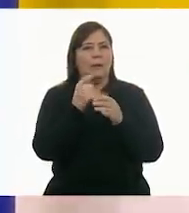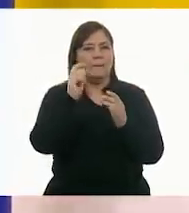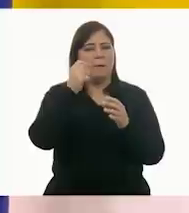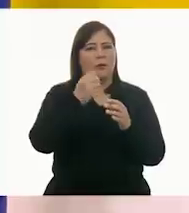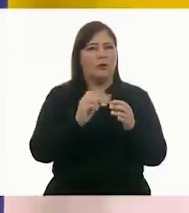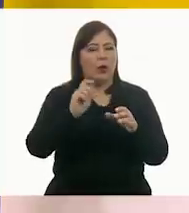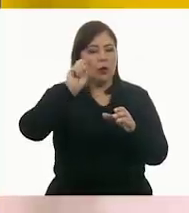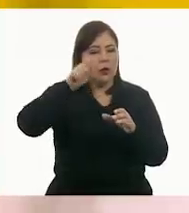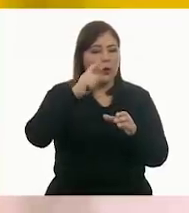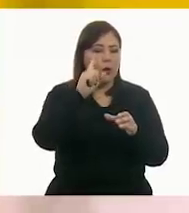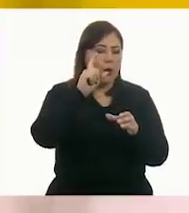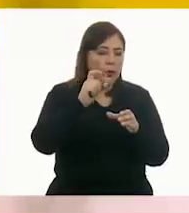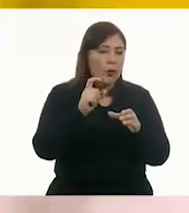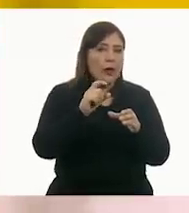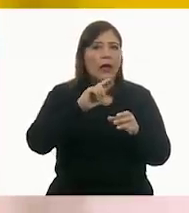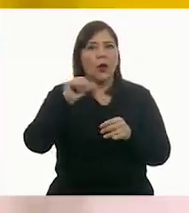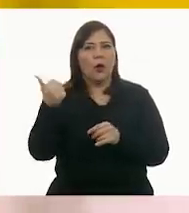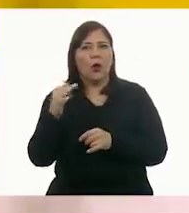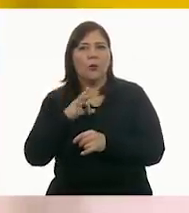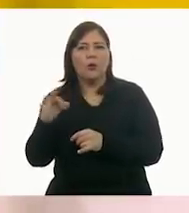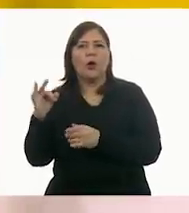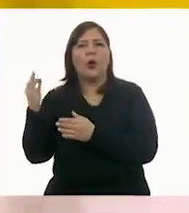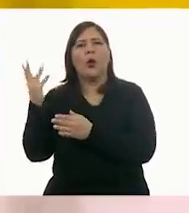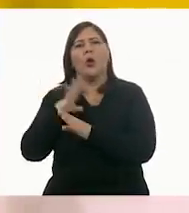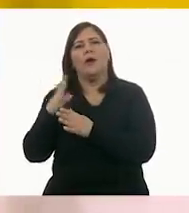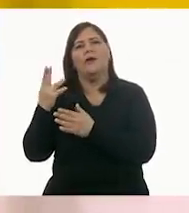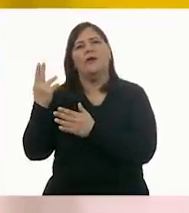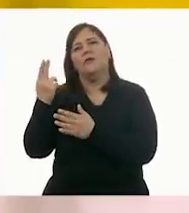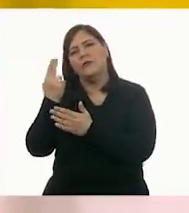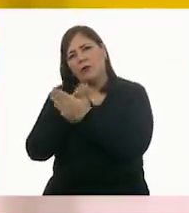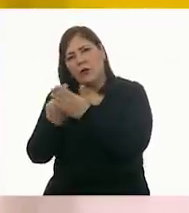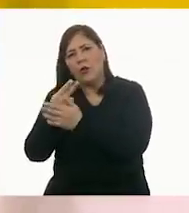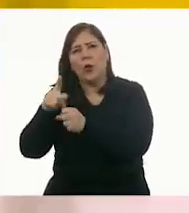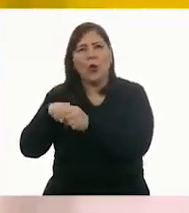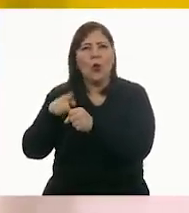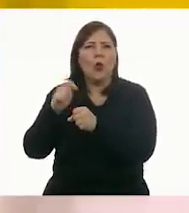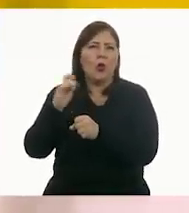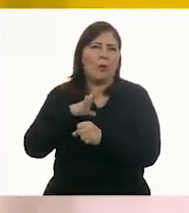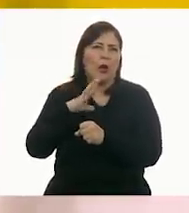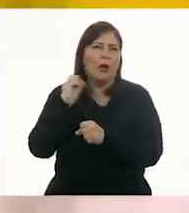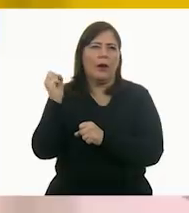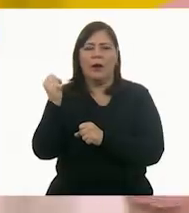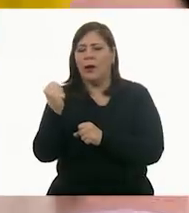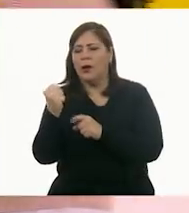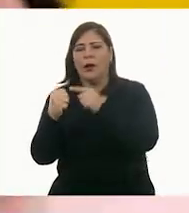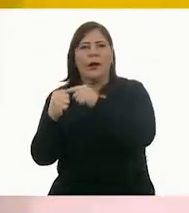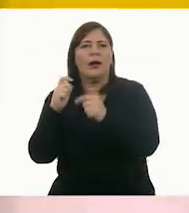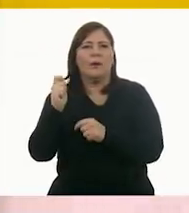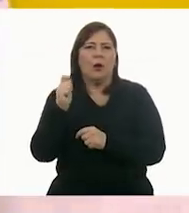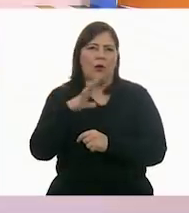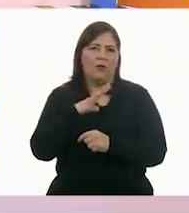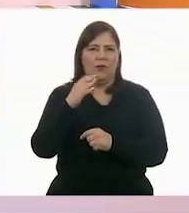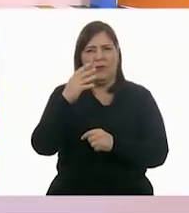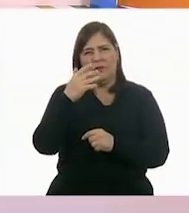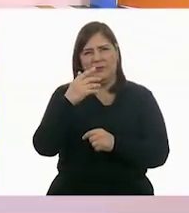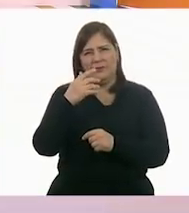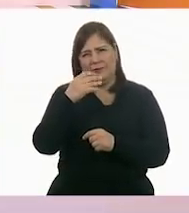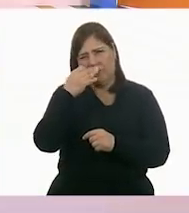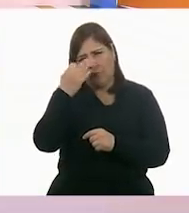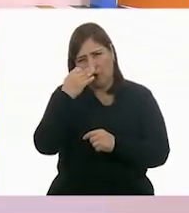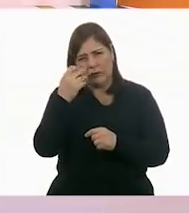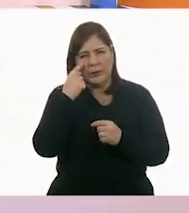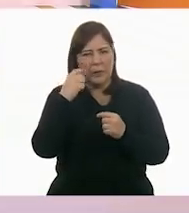lado tienes una florecita. ¡Ay! Coloreala. ¿Ya viste? La mía es color rojo. A ver, tú colorea la tuya. Vamos a